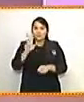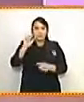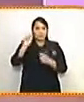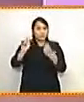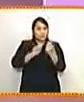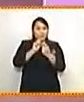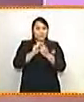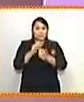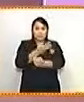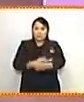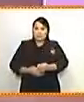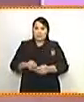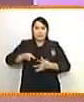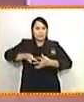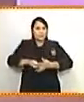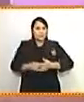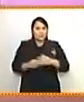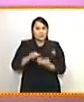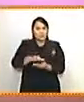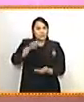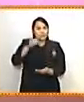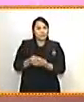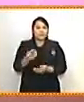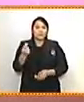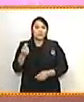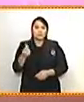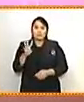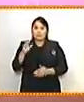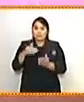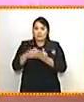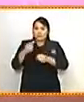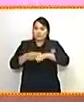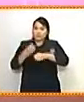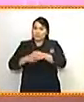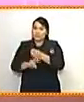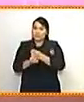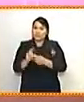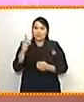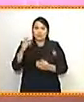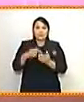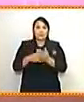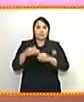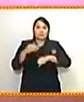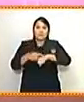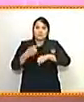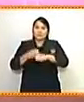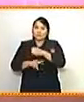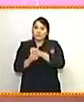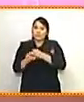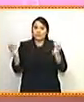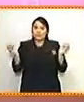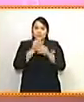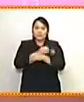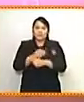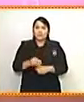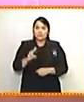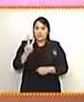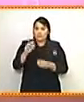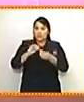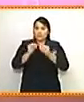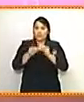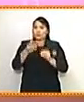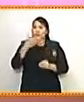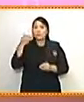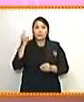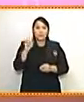y que dicen, si comenzamos multiplicando tu dinero 4.000 veces tu inversión con premiados 100 veces con premiados 1.000. Que dos números serán mejor que uno.